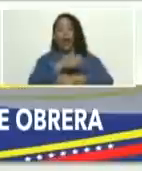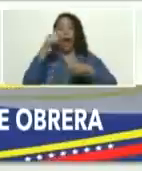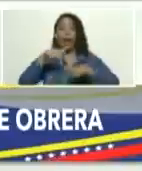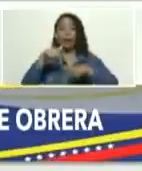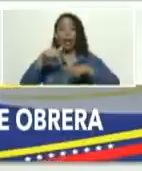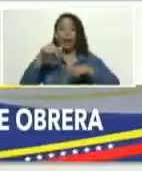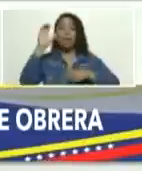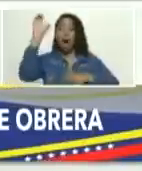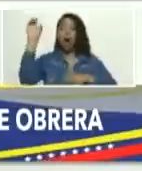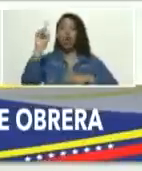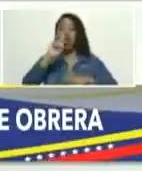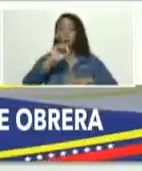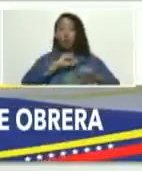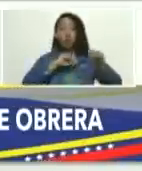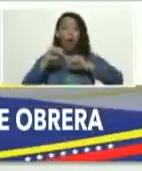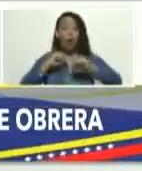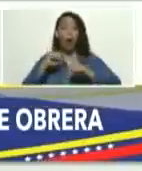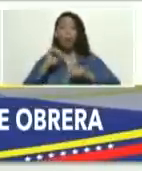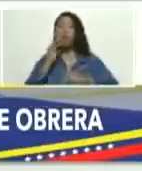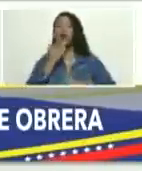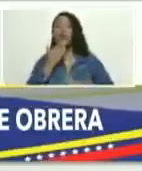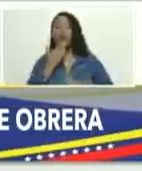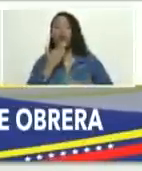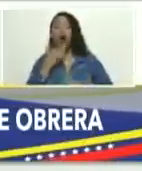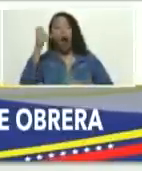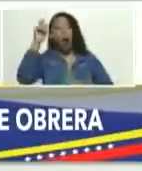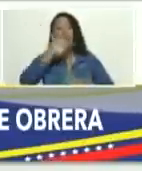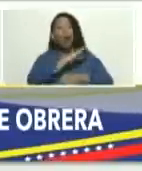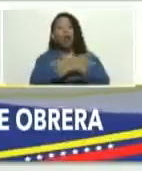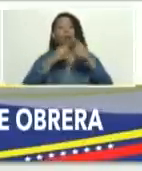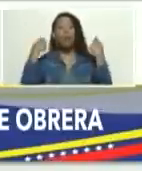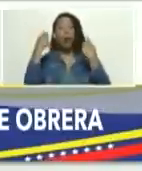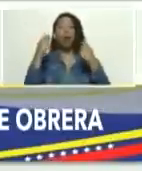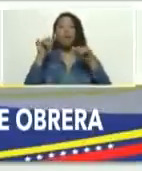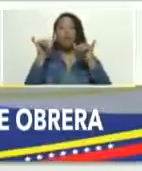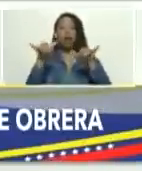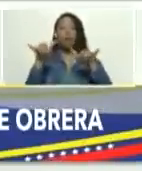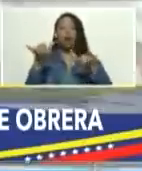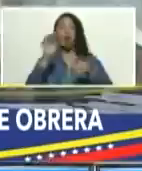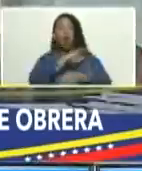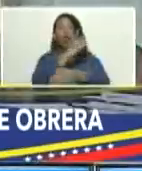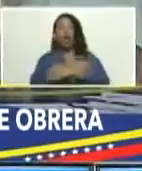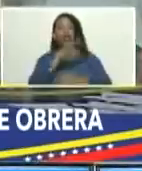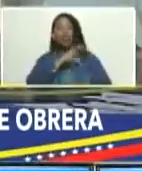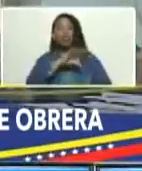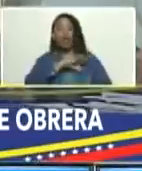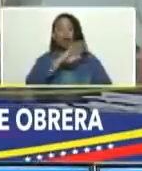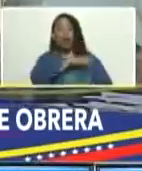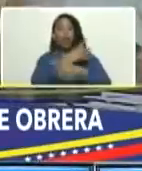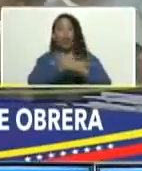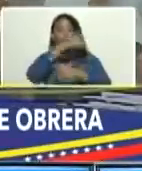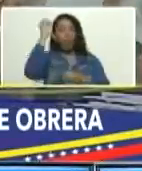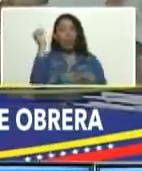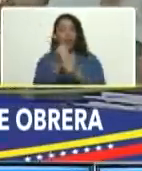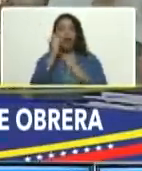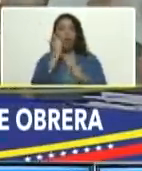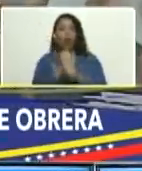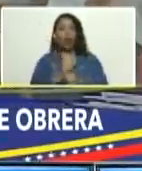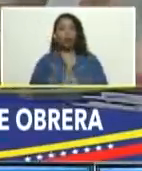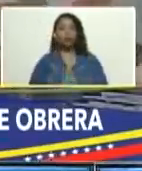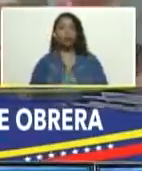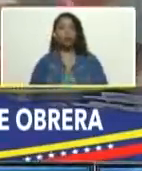movería ni un centímetro si no es por el poder popular, por el poder social, por el poder obrero.